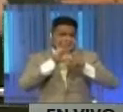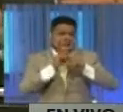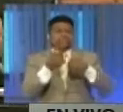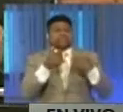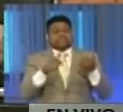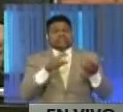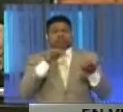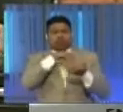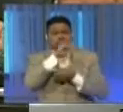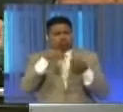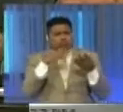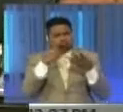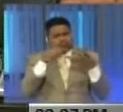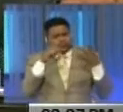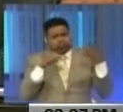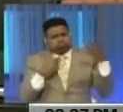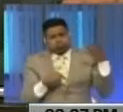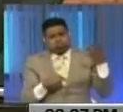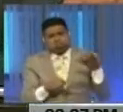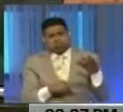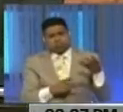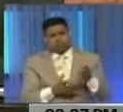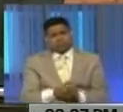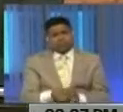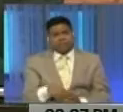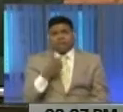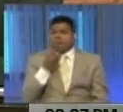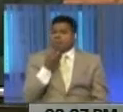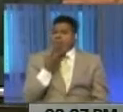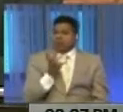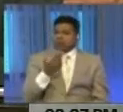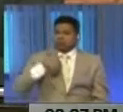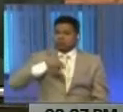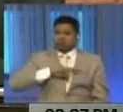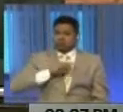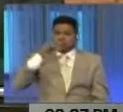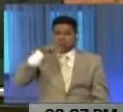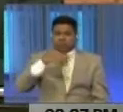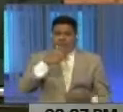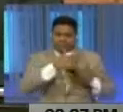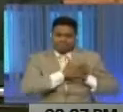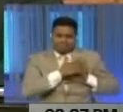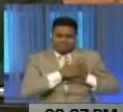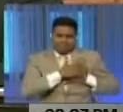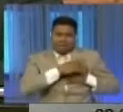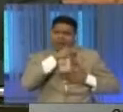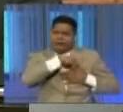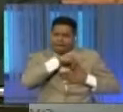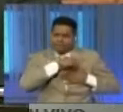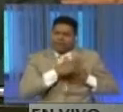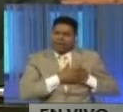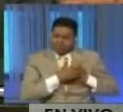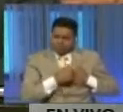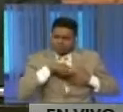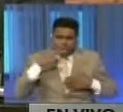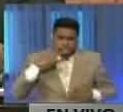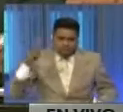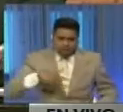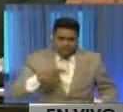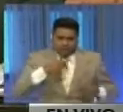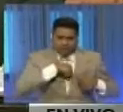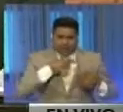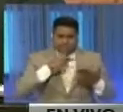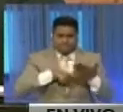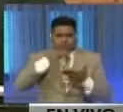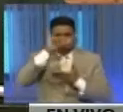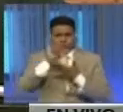coltán. Y eso es bueno que nosotros lo tengamos aquí adentro, ¿verdad? Aquí está el